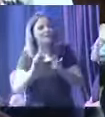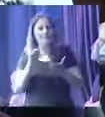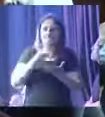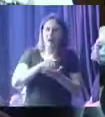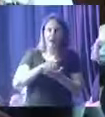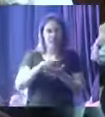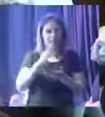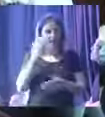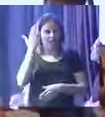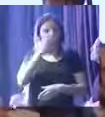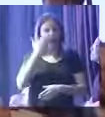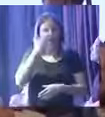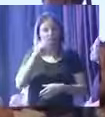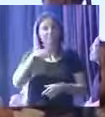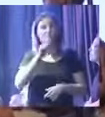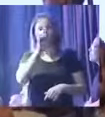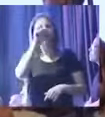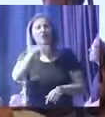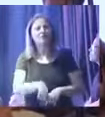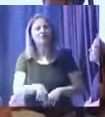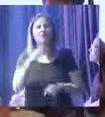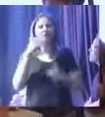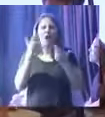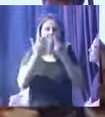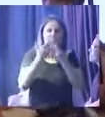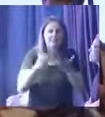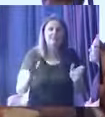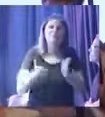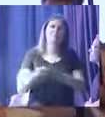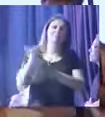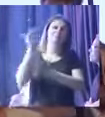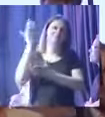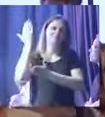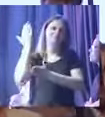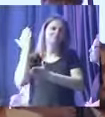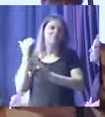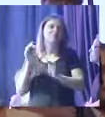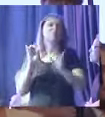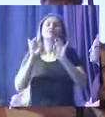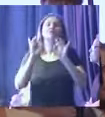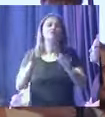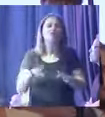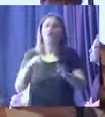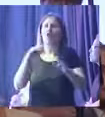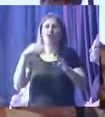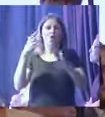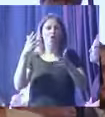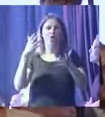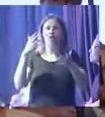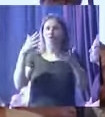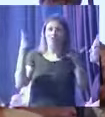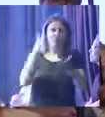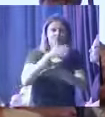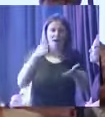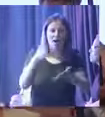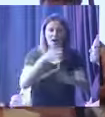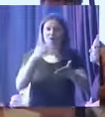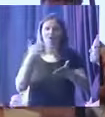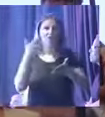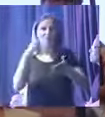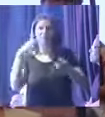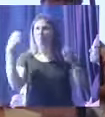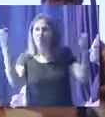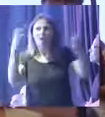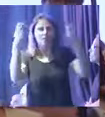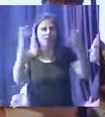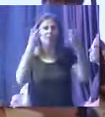negra. Este Montevideo que al principio era solo viento, en las descripciones de los primeros eran